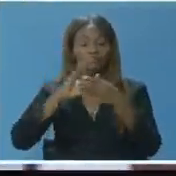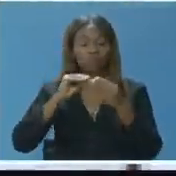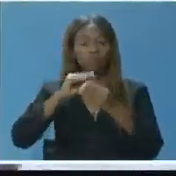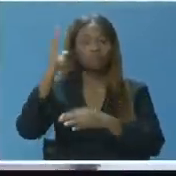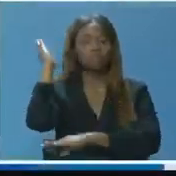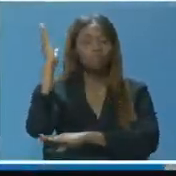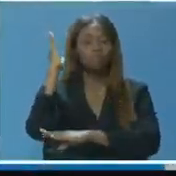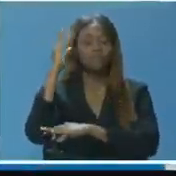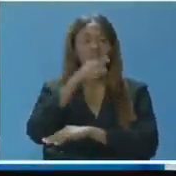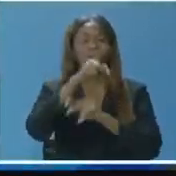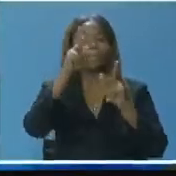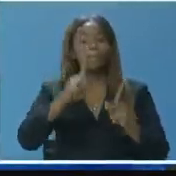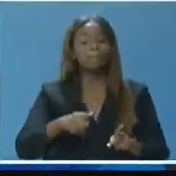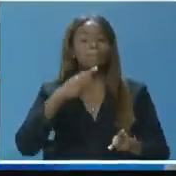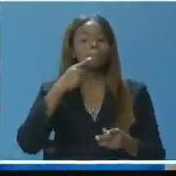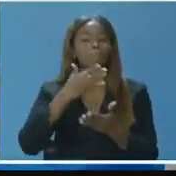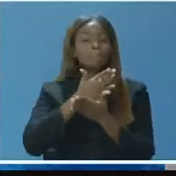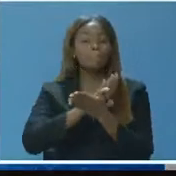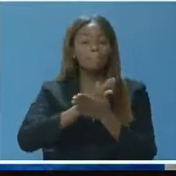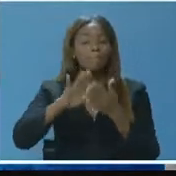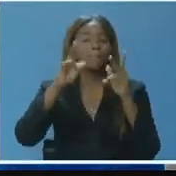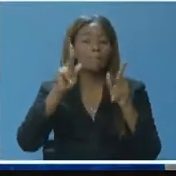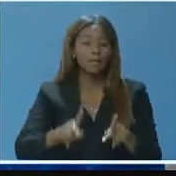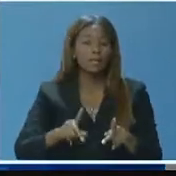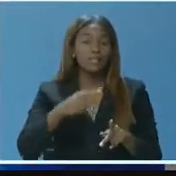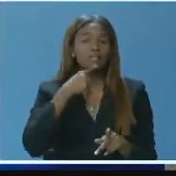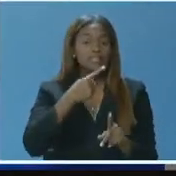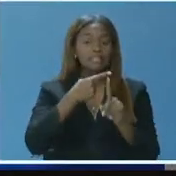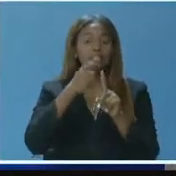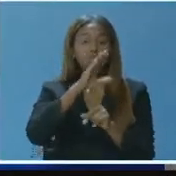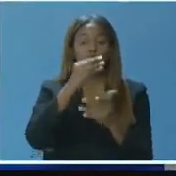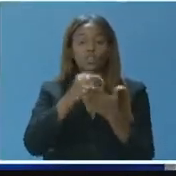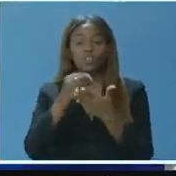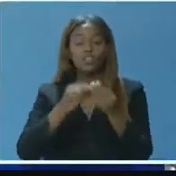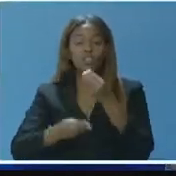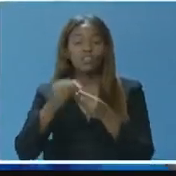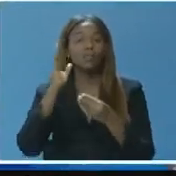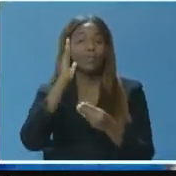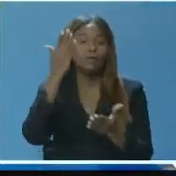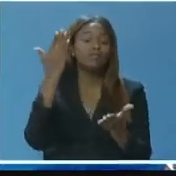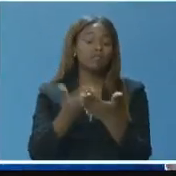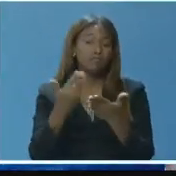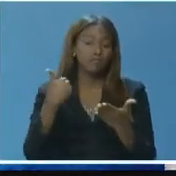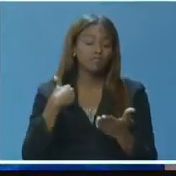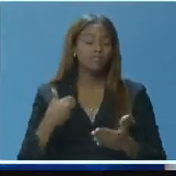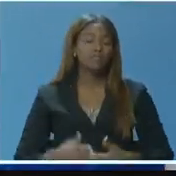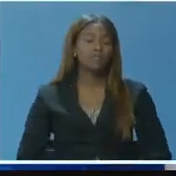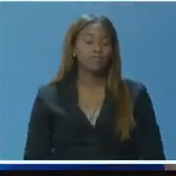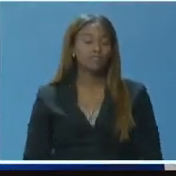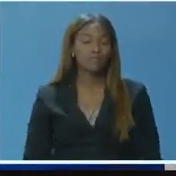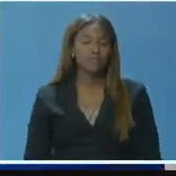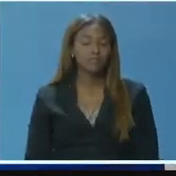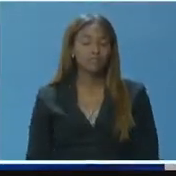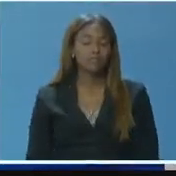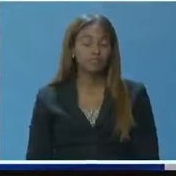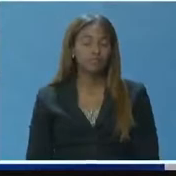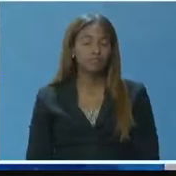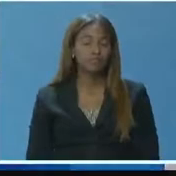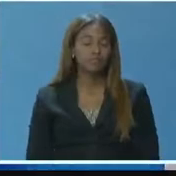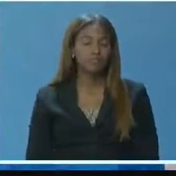su dignidad y expresaron que tienen cómo demostrar el origen de sus bienes. Que mi vida es un libro